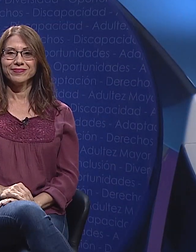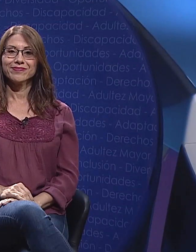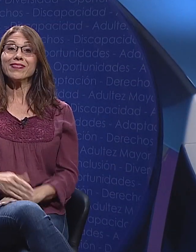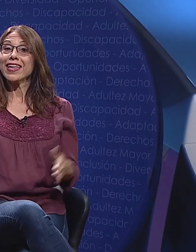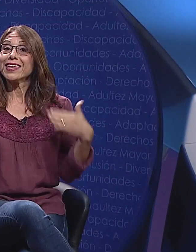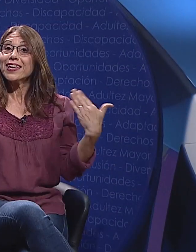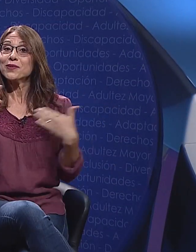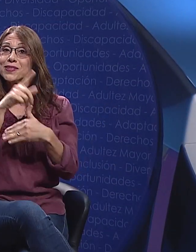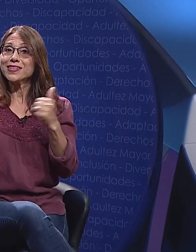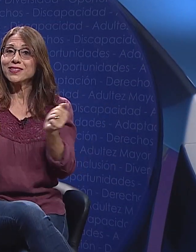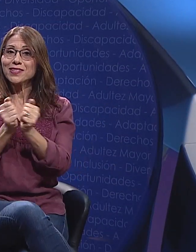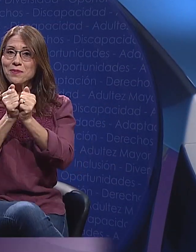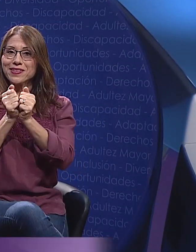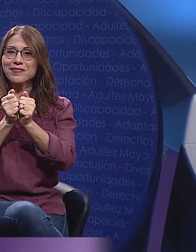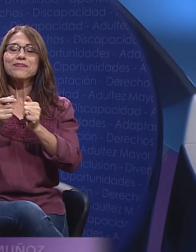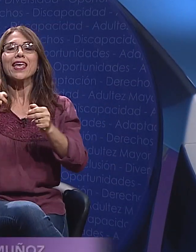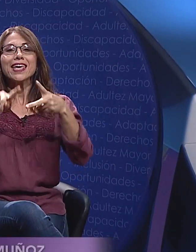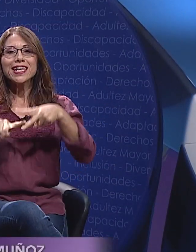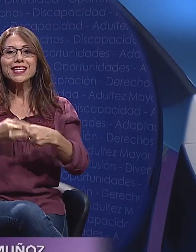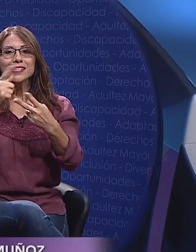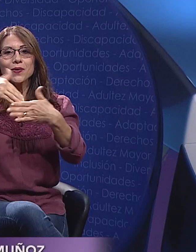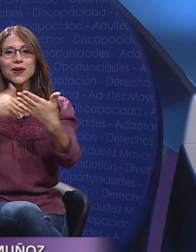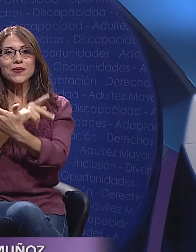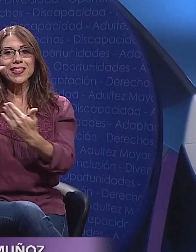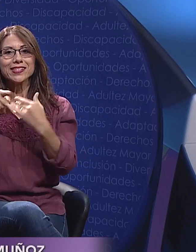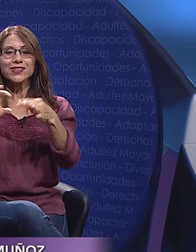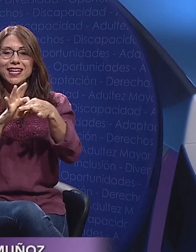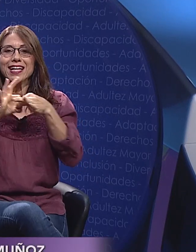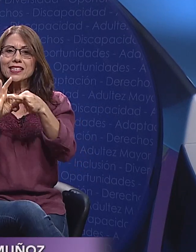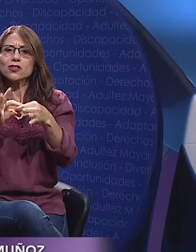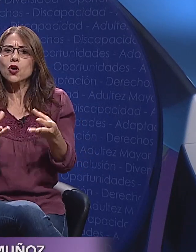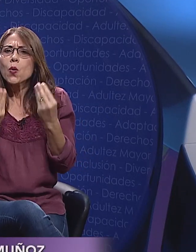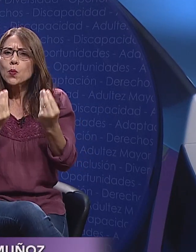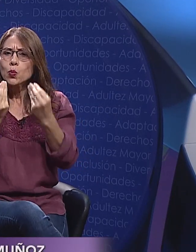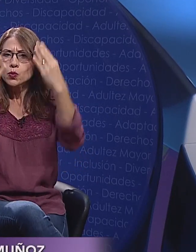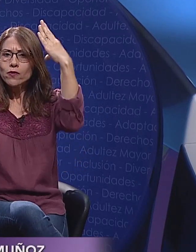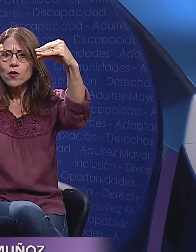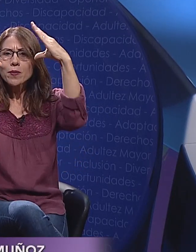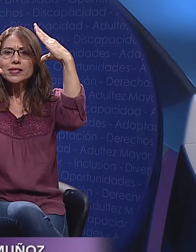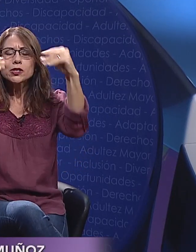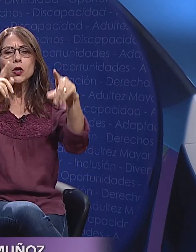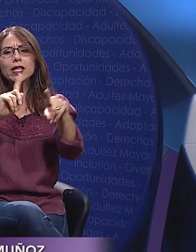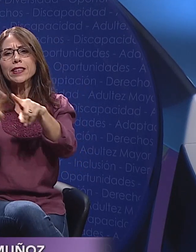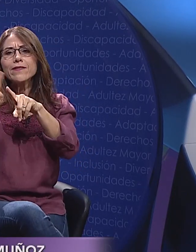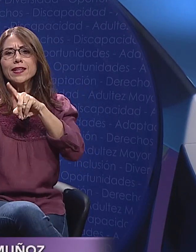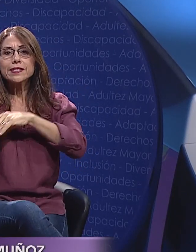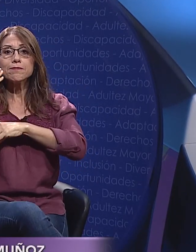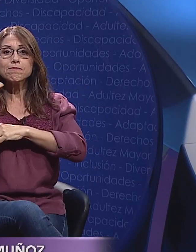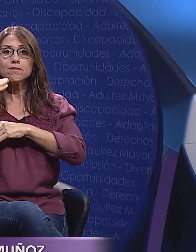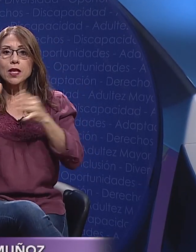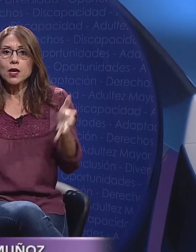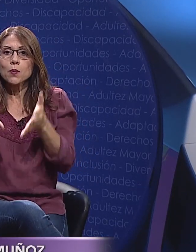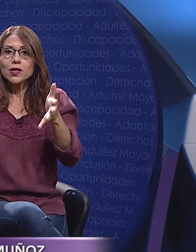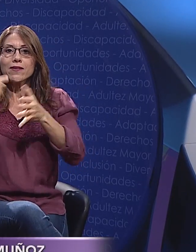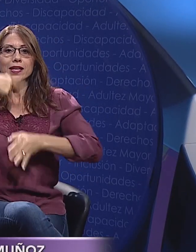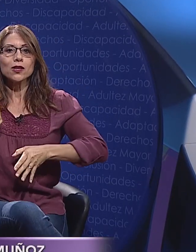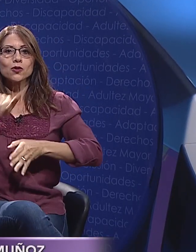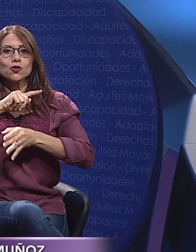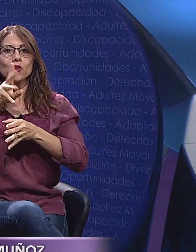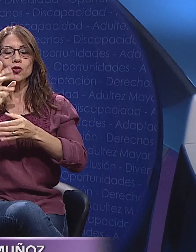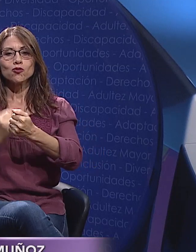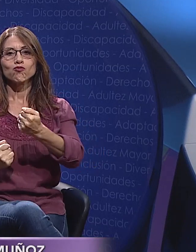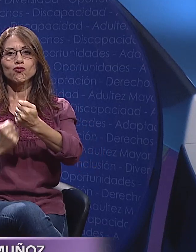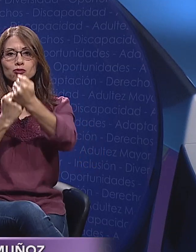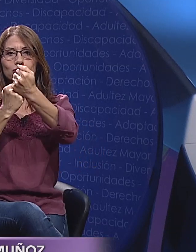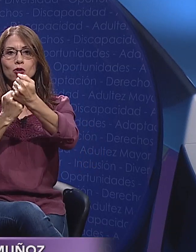Qué gusto que nos acompañe. Inicia una nueva edición de Nexos cargada de información y de historias que nos motivan a ser parte del